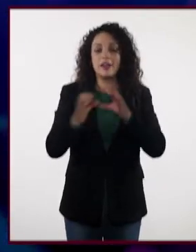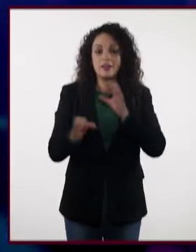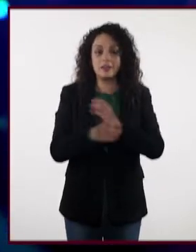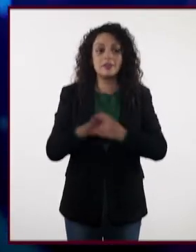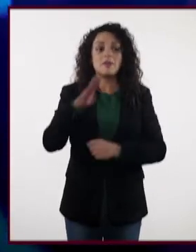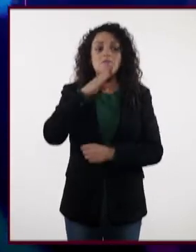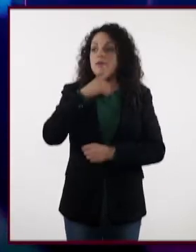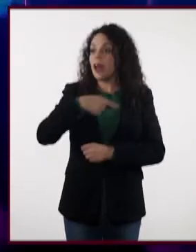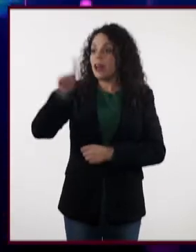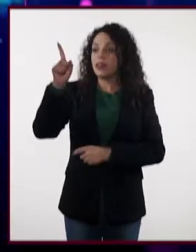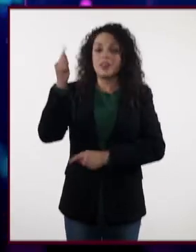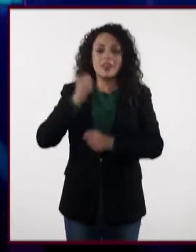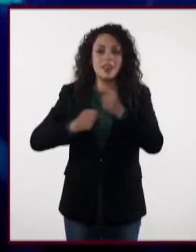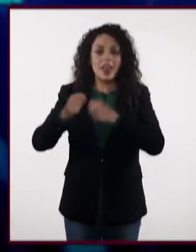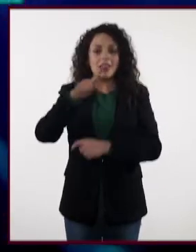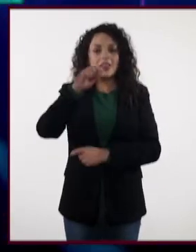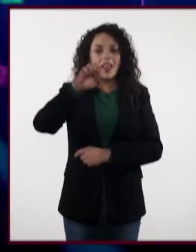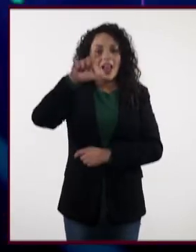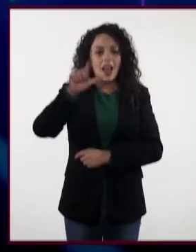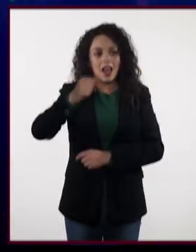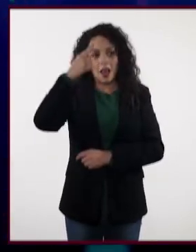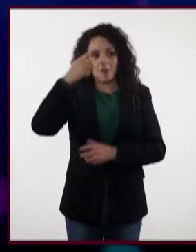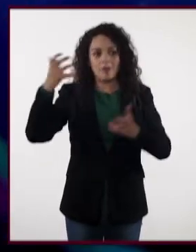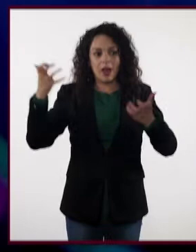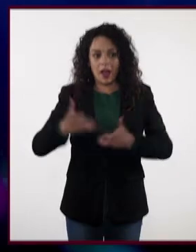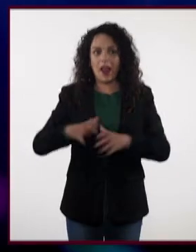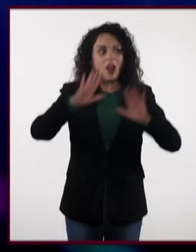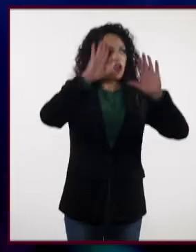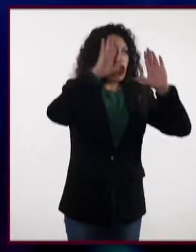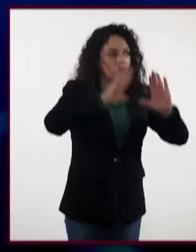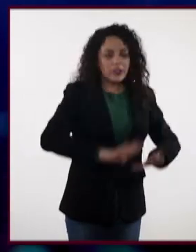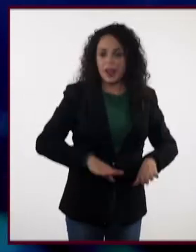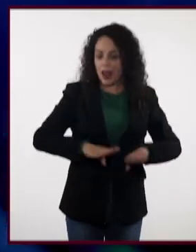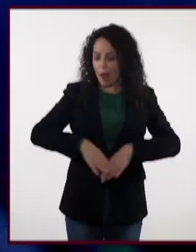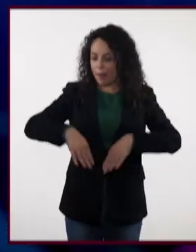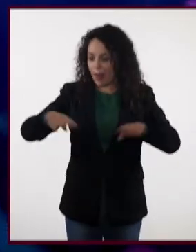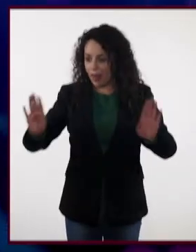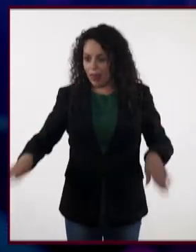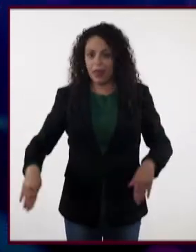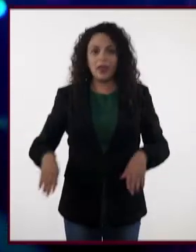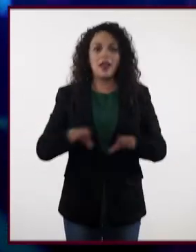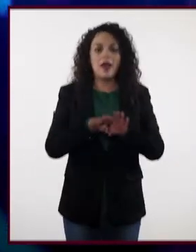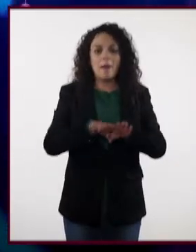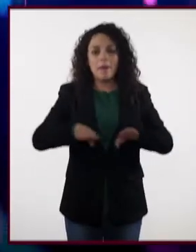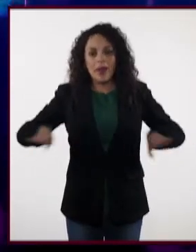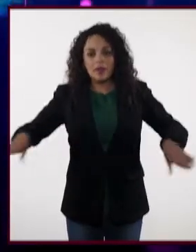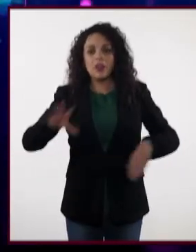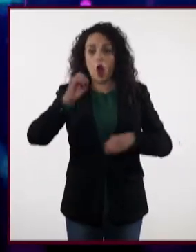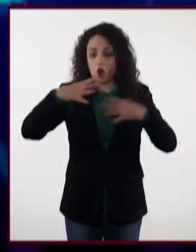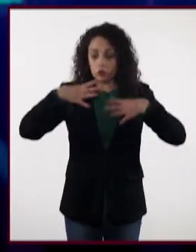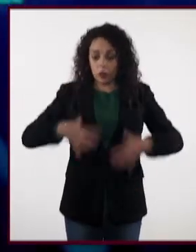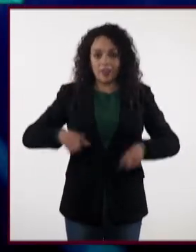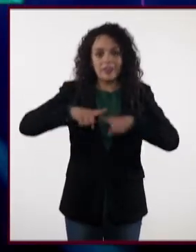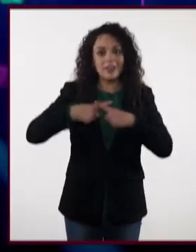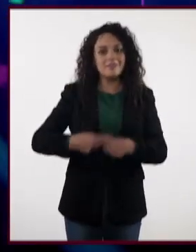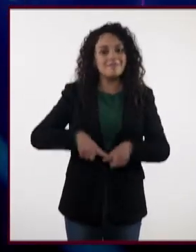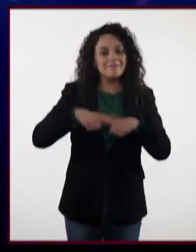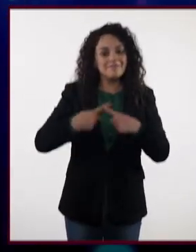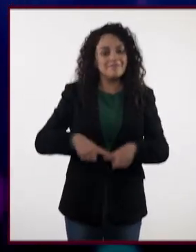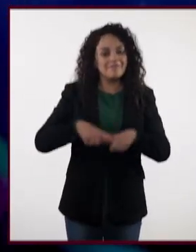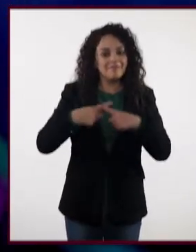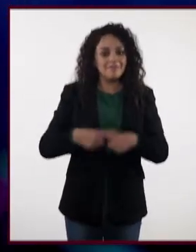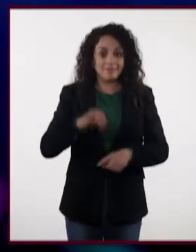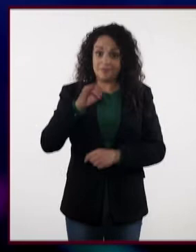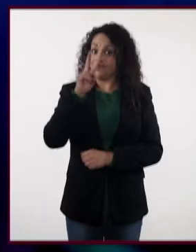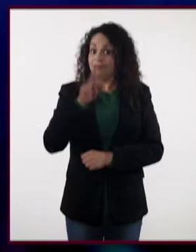iban a las tiendas de las telas y hacían la mantelería y las cortinas, ¿no? O te tejían tus suéteres. Y afortunadamente